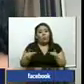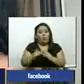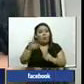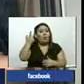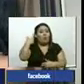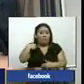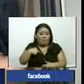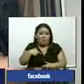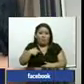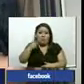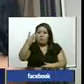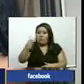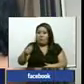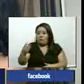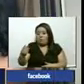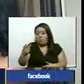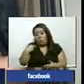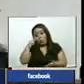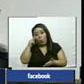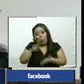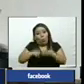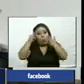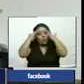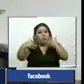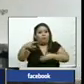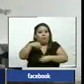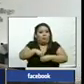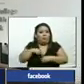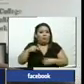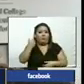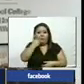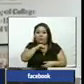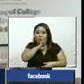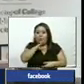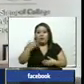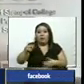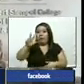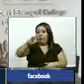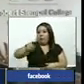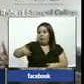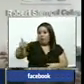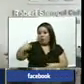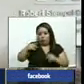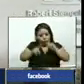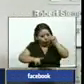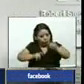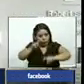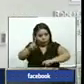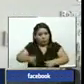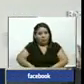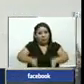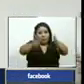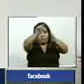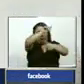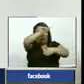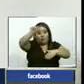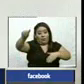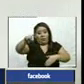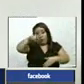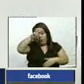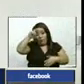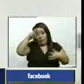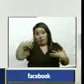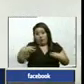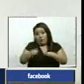todos los días con un STD, HIV y ni lo saben. La investigación de 3 años realizada por la Facultad de Salud Pública y Trabajo